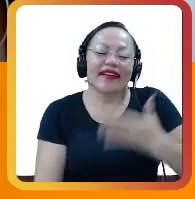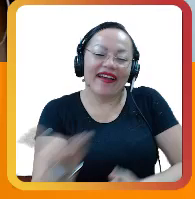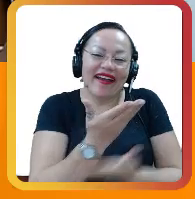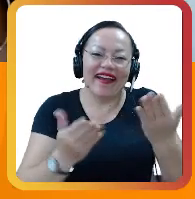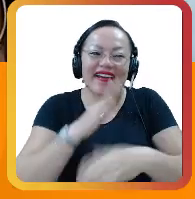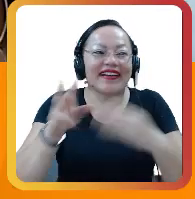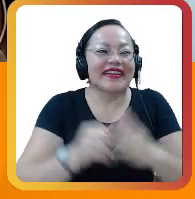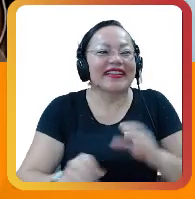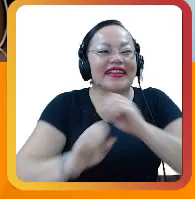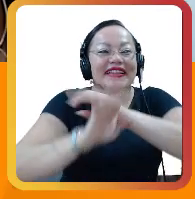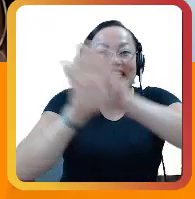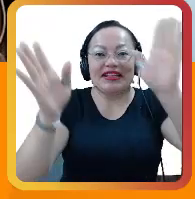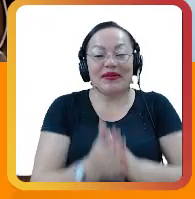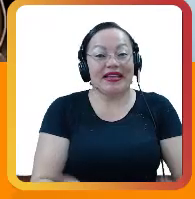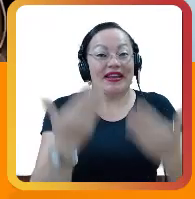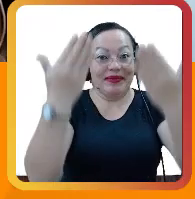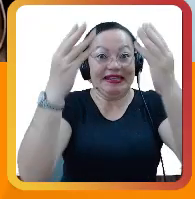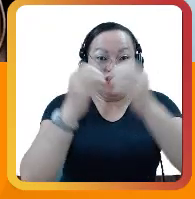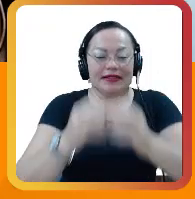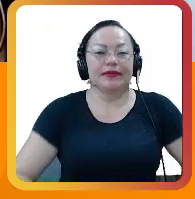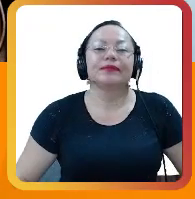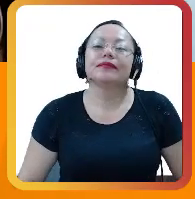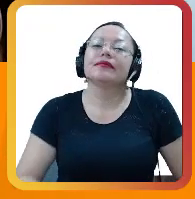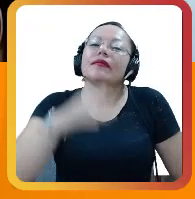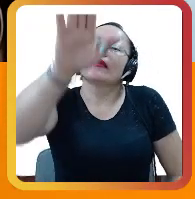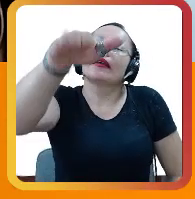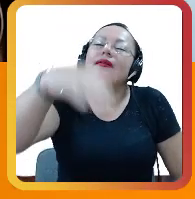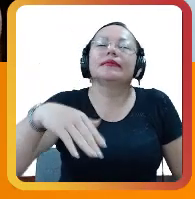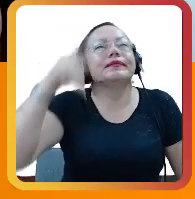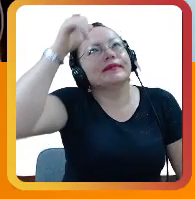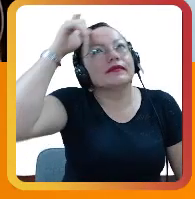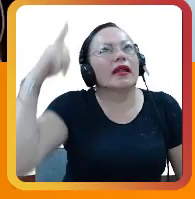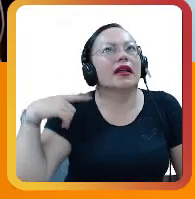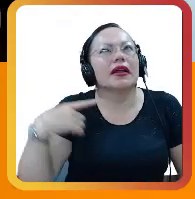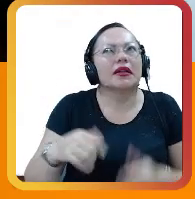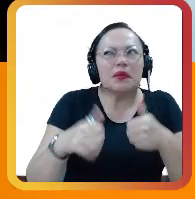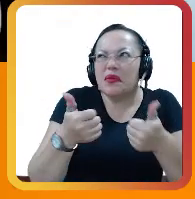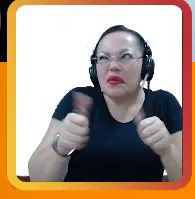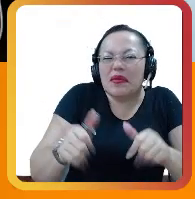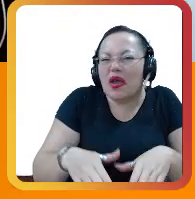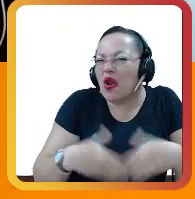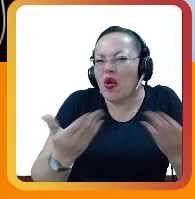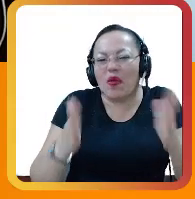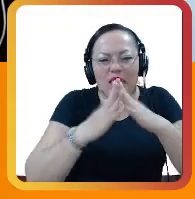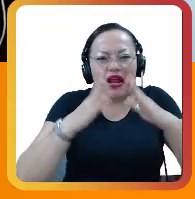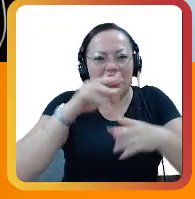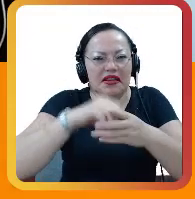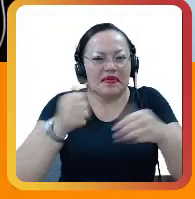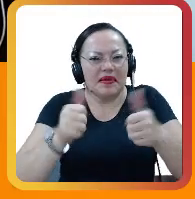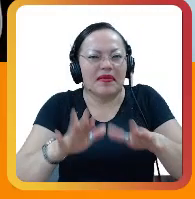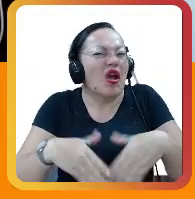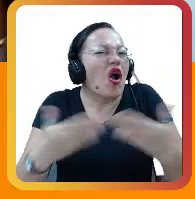nuestro magazine. Muy bien. Laurita, ¿qué tal el fin de semana? ¿Qué tal todos por tu casa?